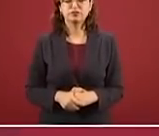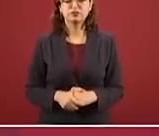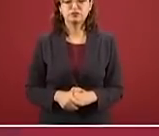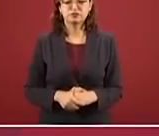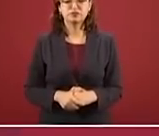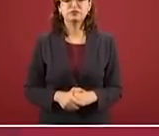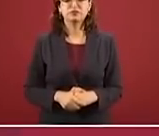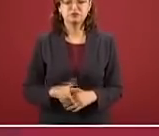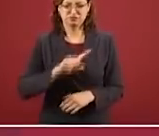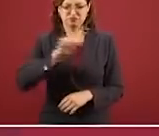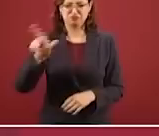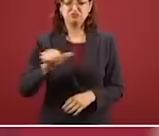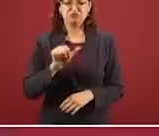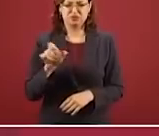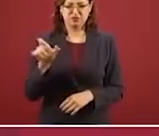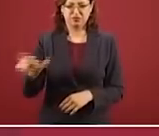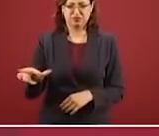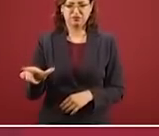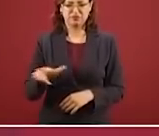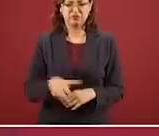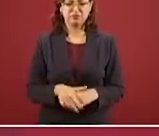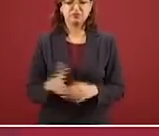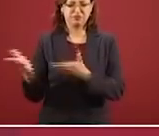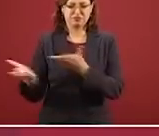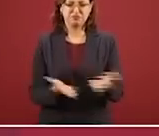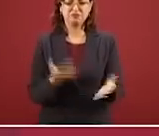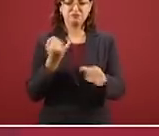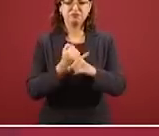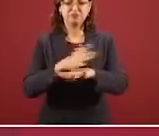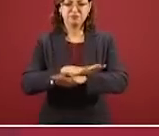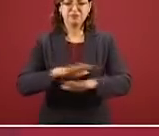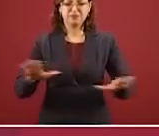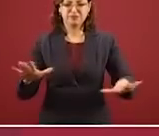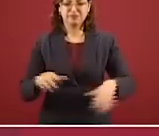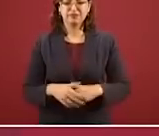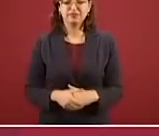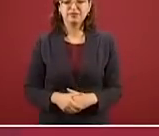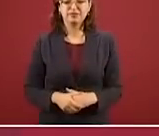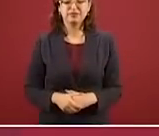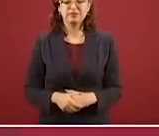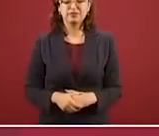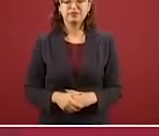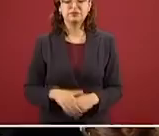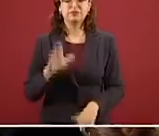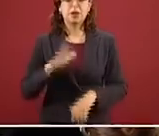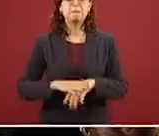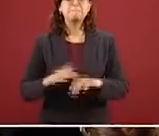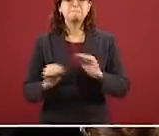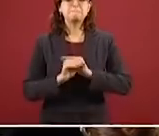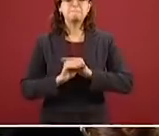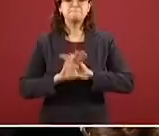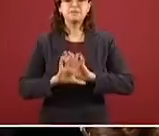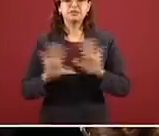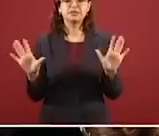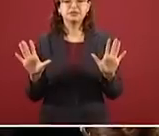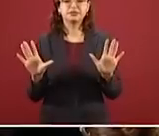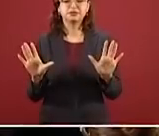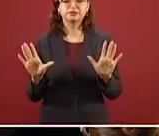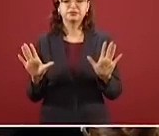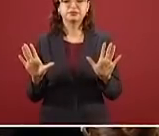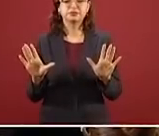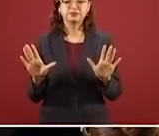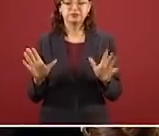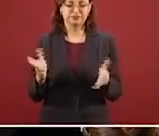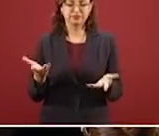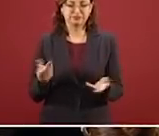vamos a pedirle que él les informe para que tengan ustedes toda